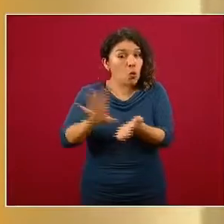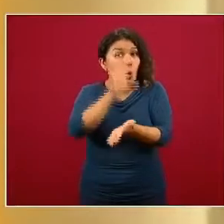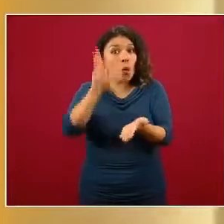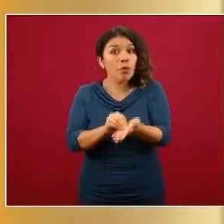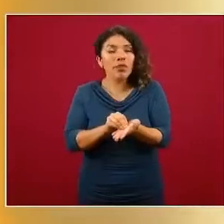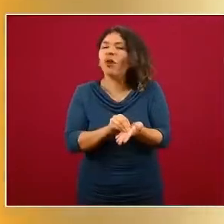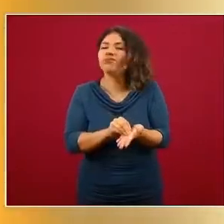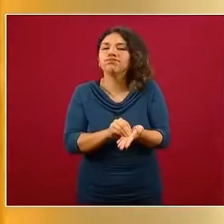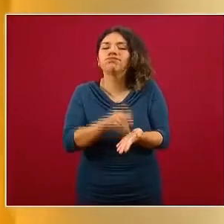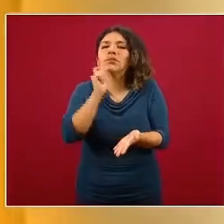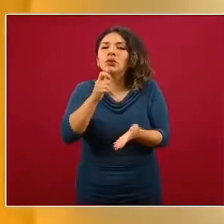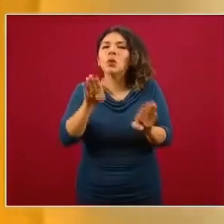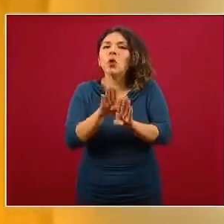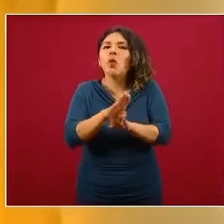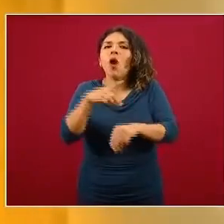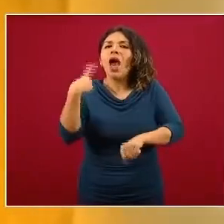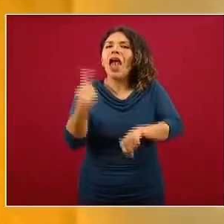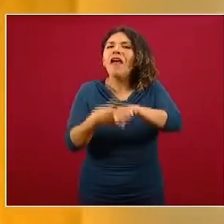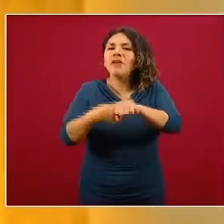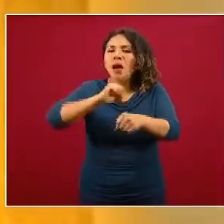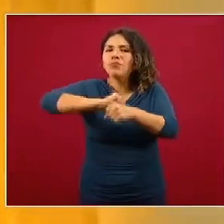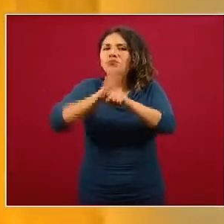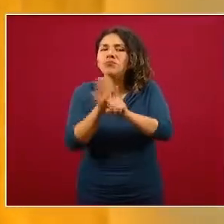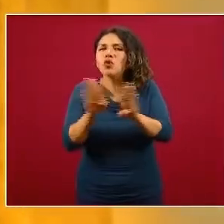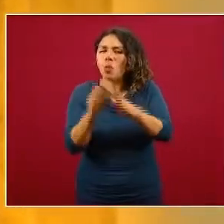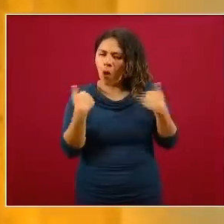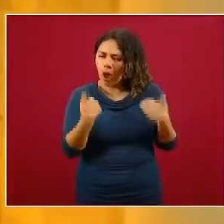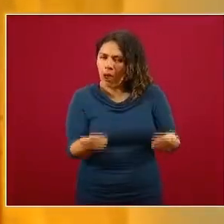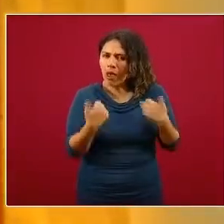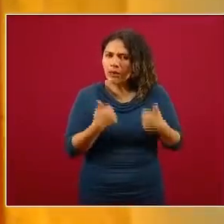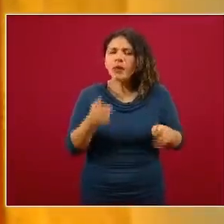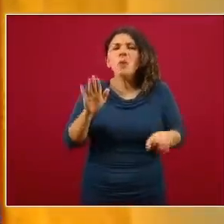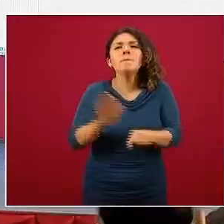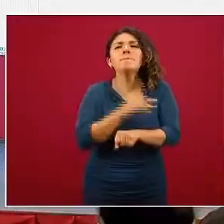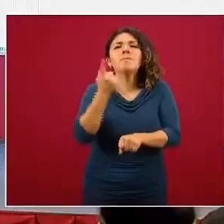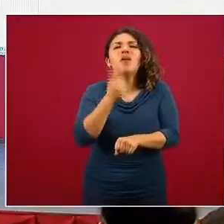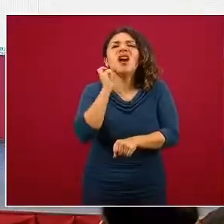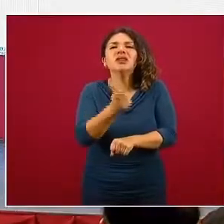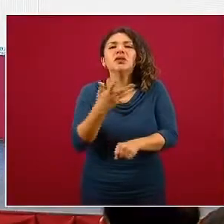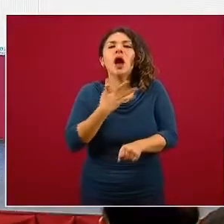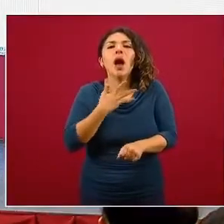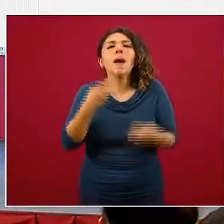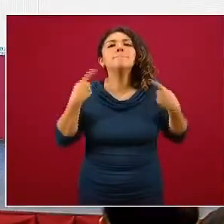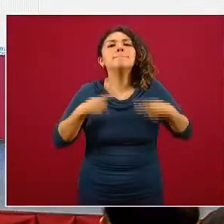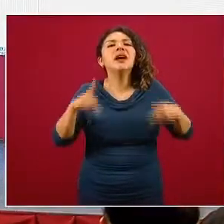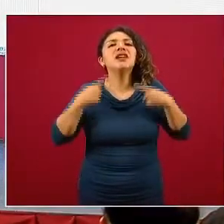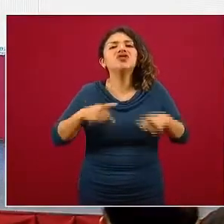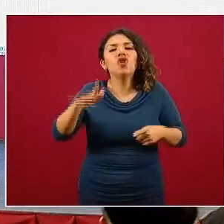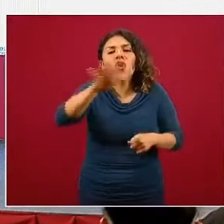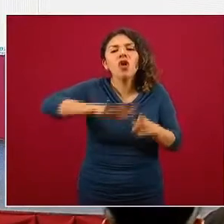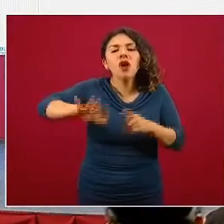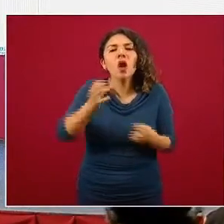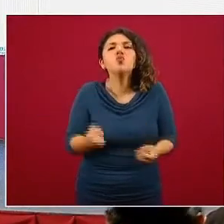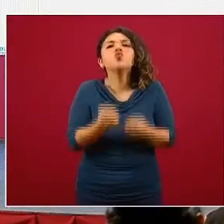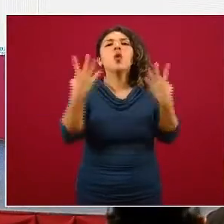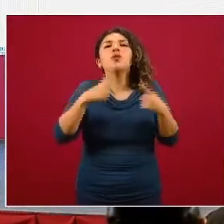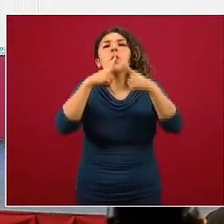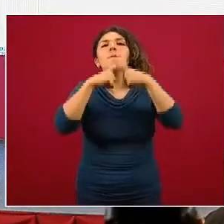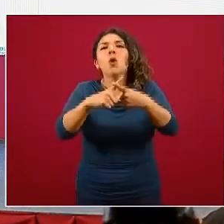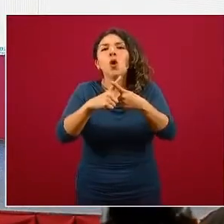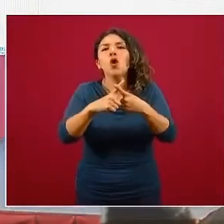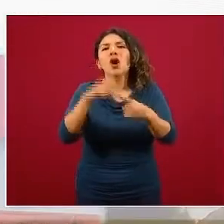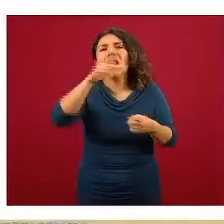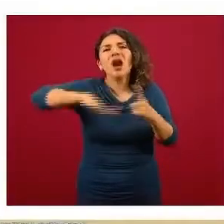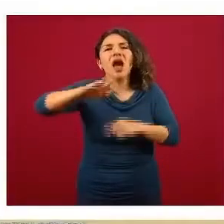sino también epidemiológicamente interpretarlo por las cuestiones de la población o la población que se